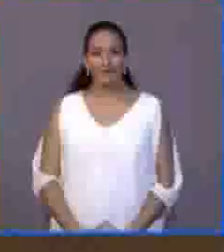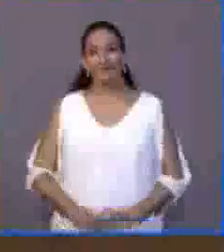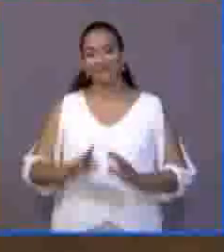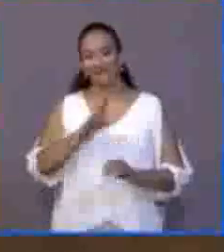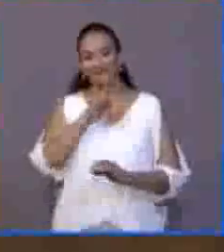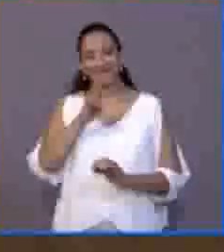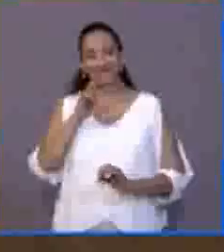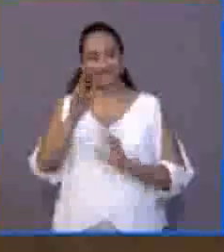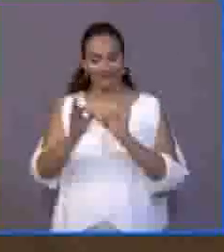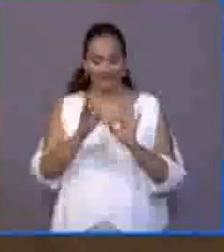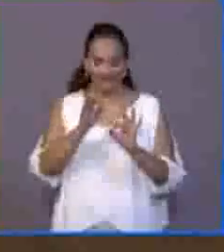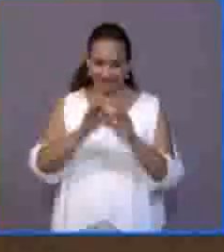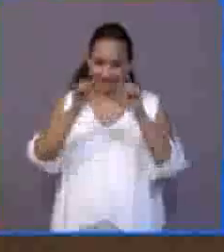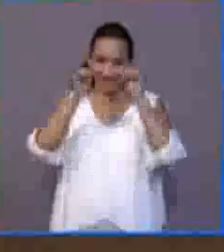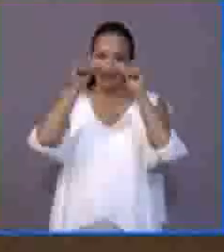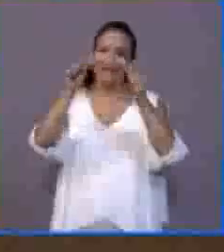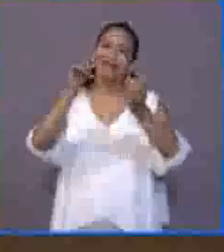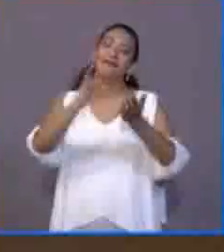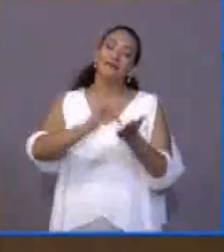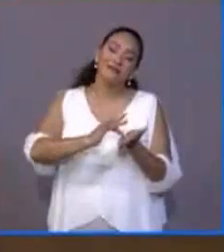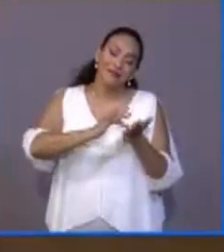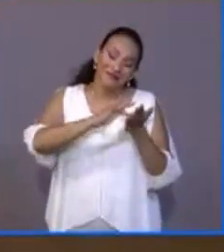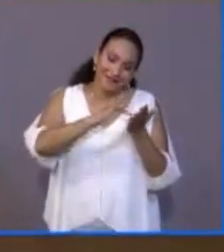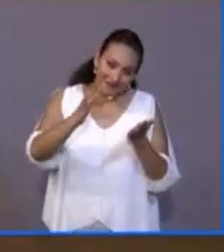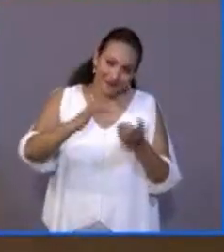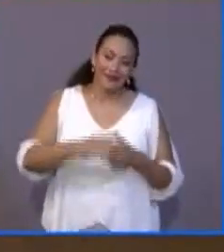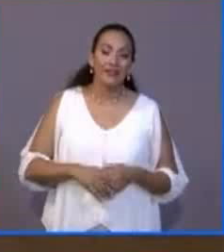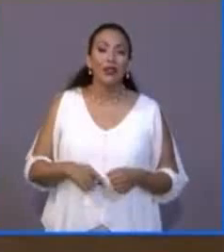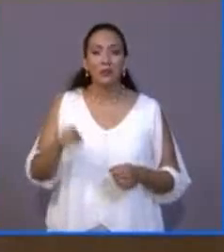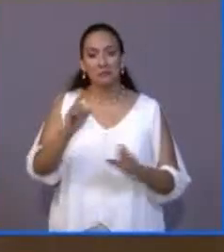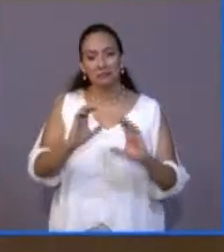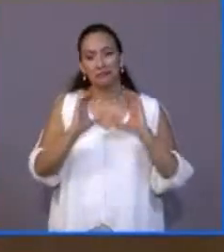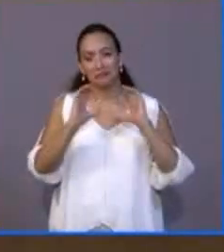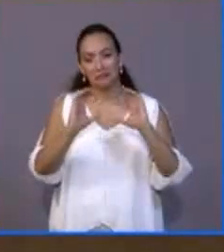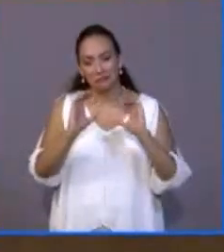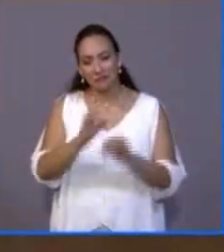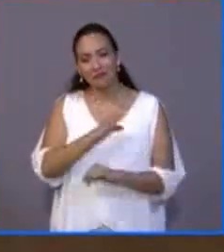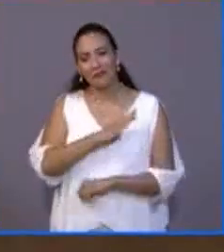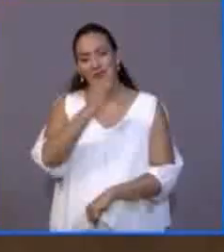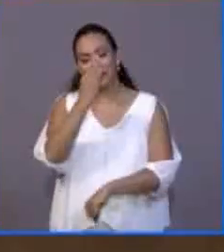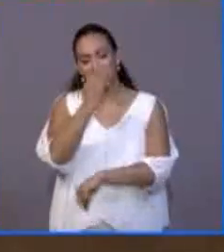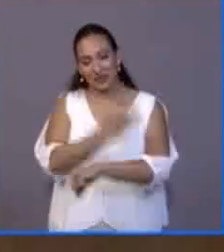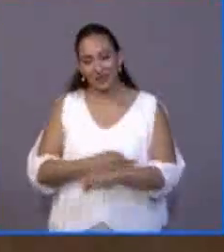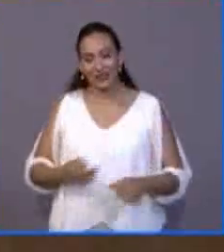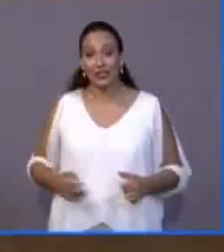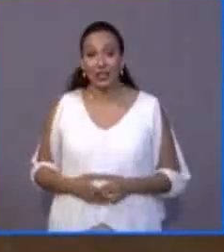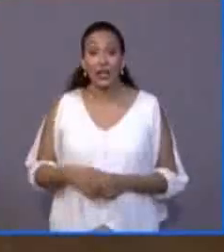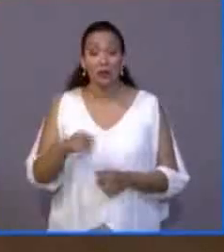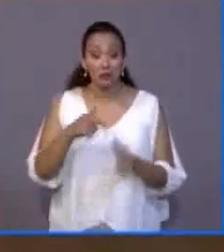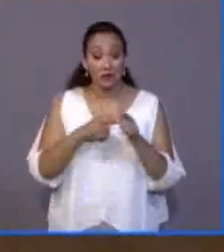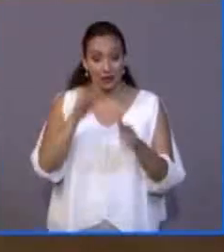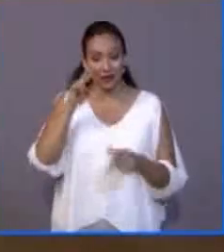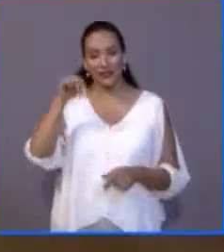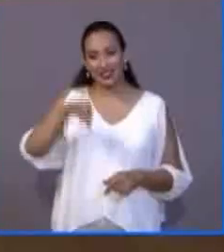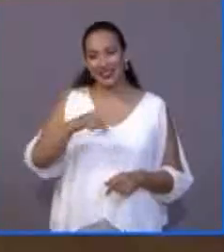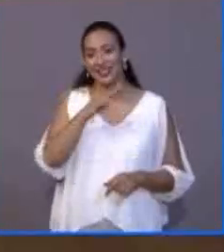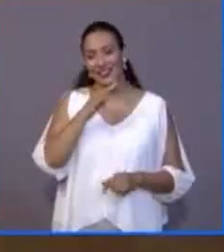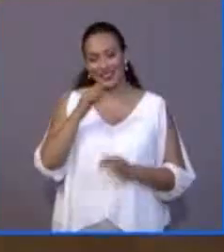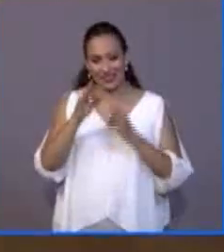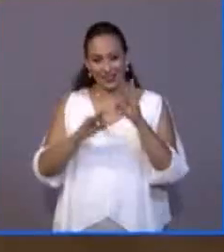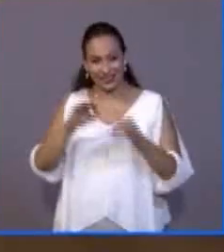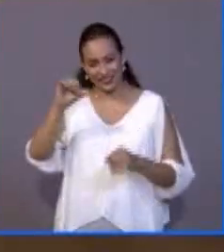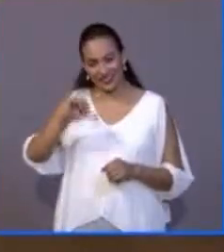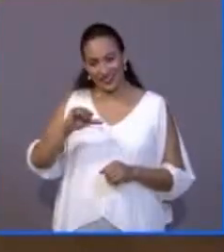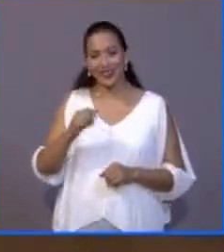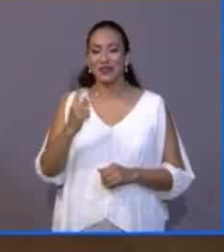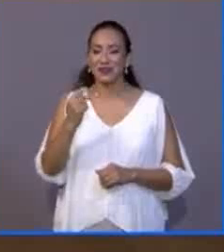Es así como llegamos al final de este espacio de noticias, como siempre agradeciendo su compañía e invitándole a mantenerse aquí en la señal del canal